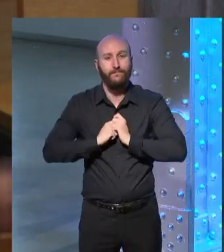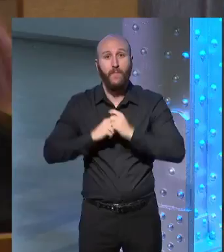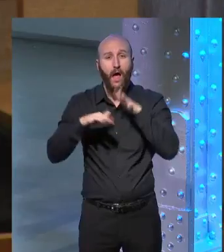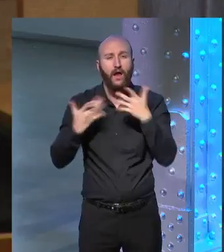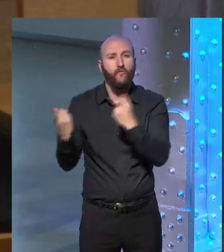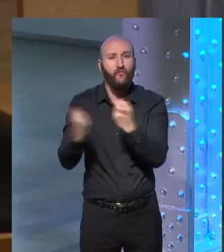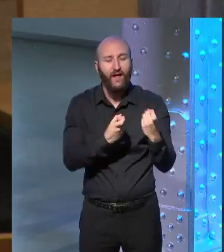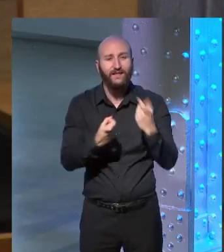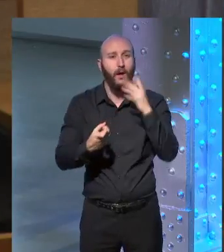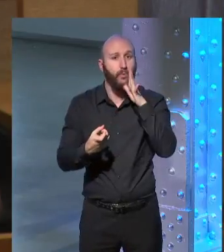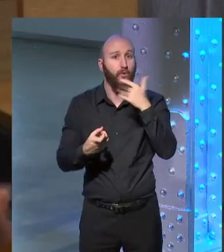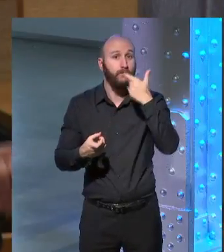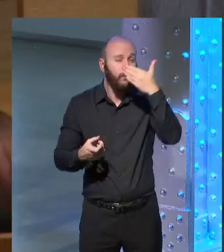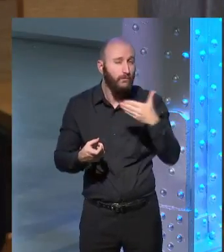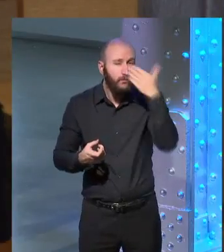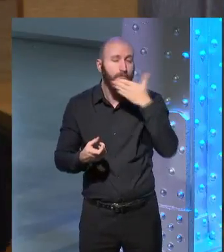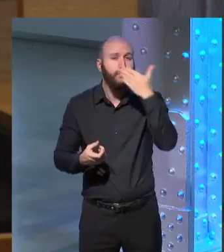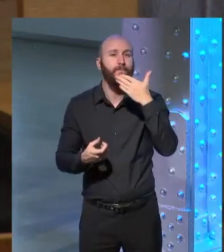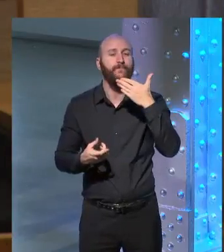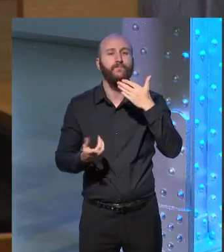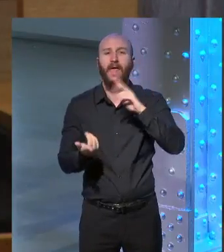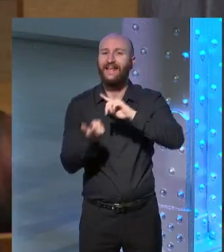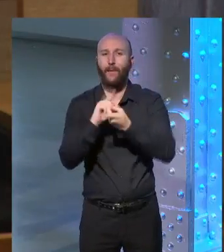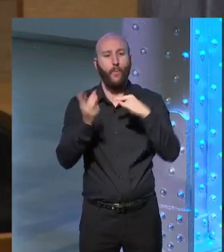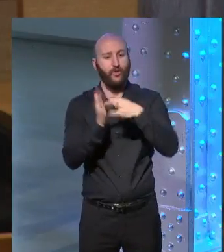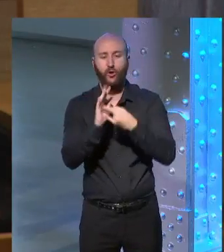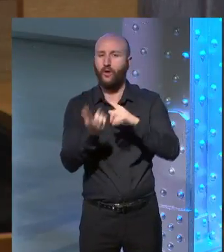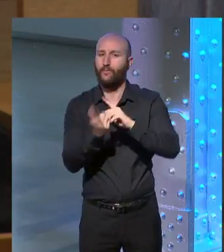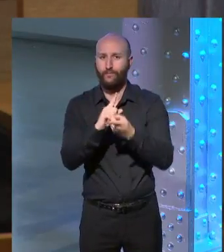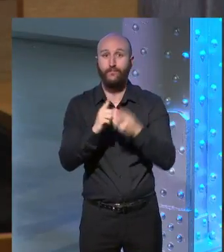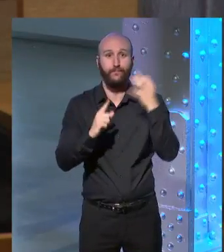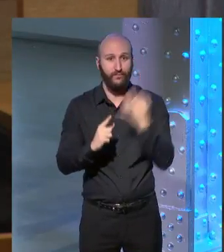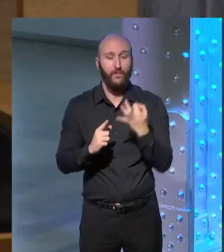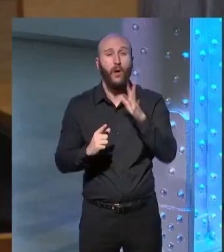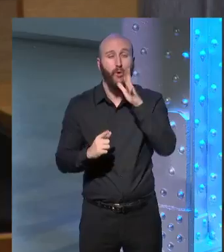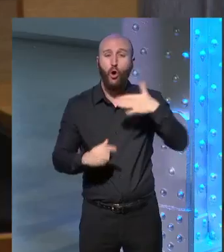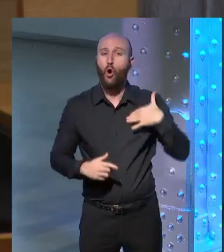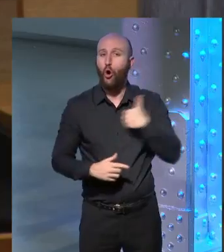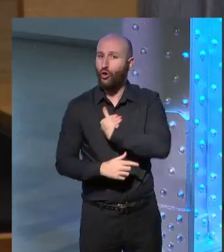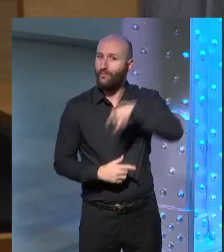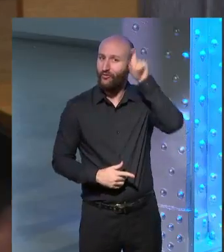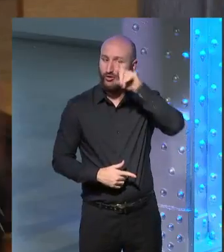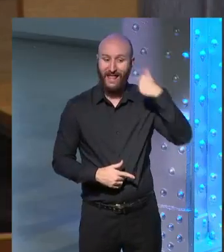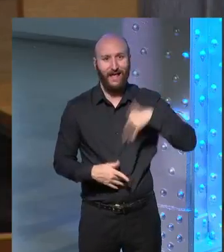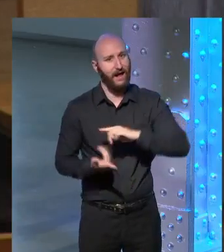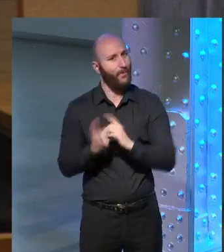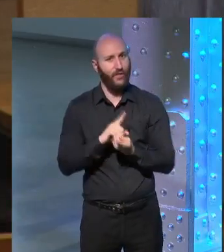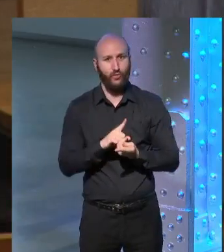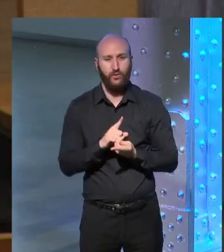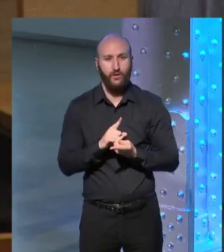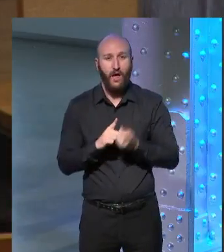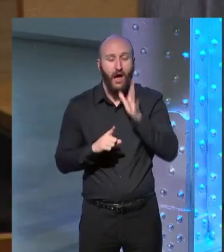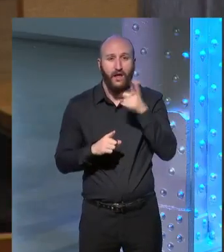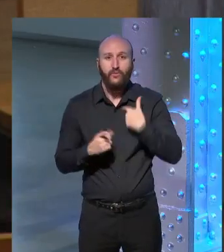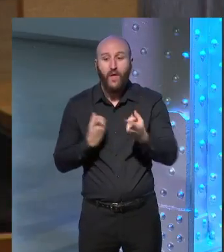hoy es pensar que en la escuela hace falta un cambio metodológico, porque el rol del docente ya no es el mismo. Yo no tengo toda